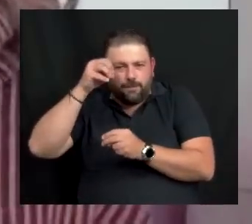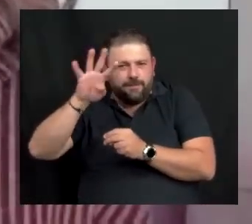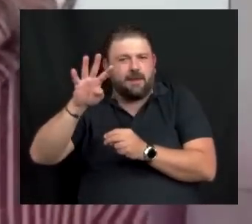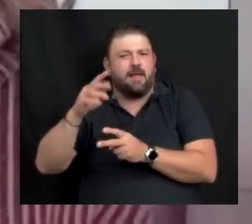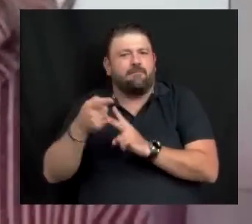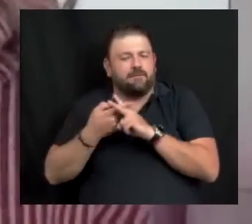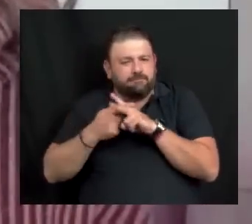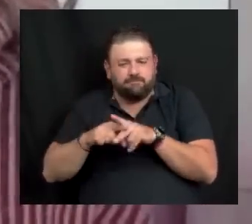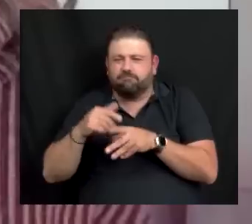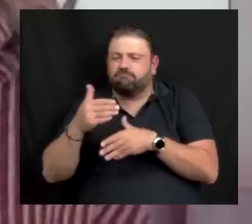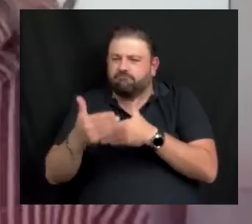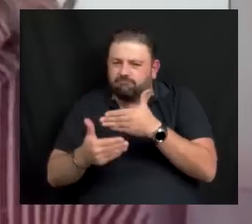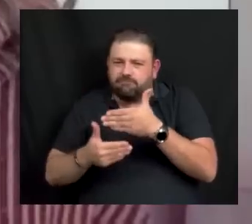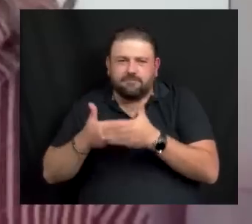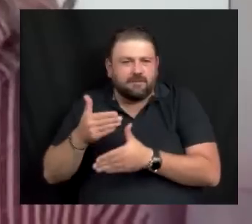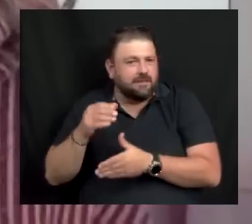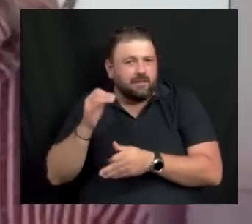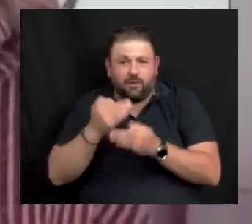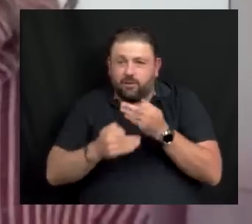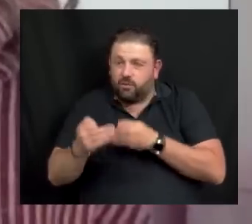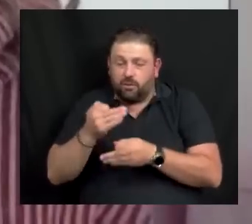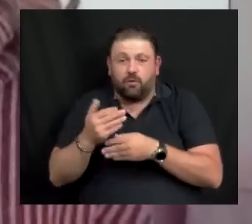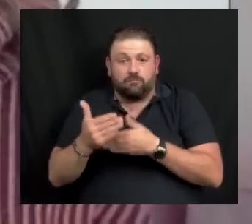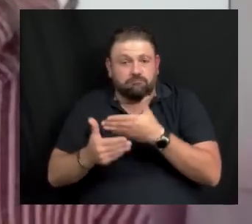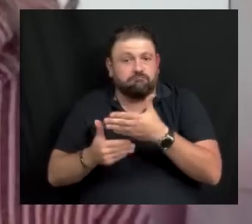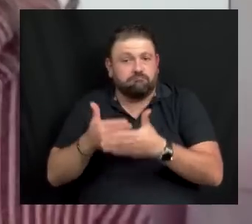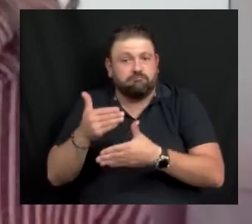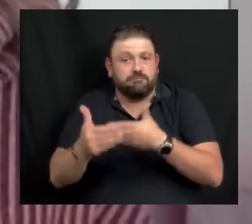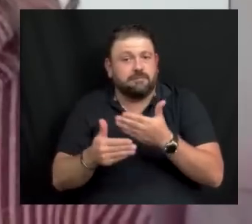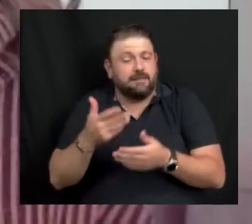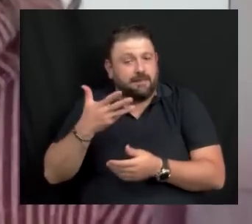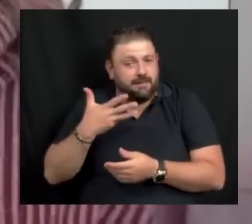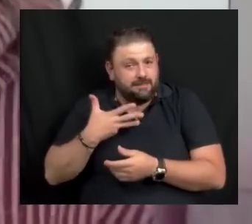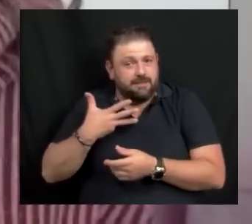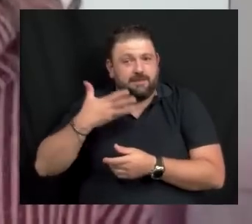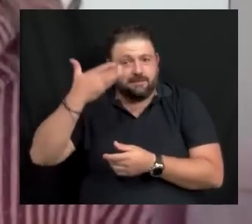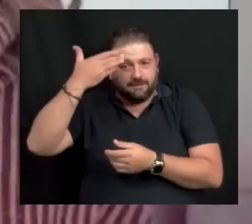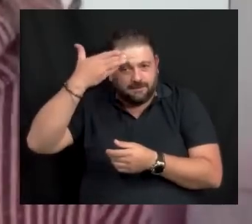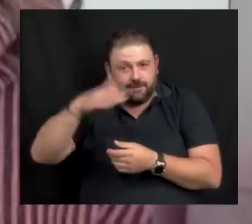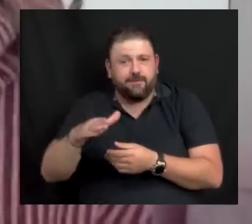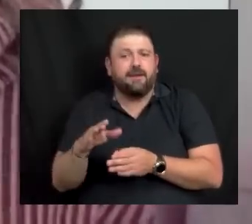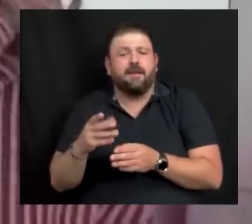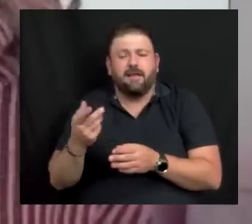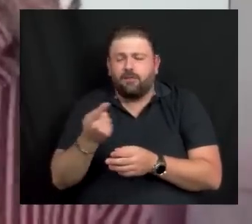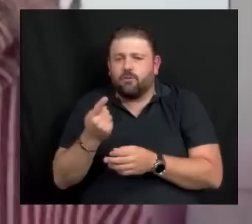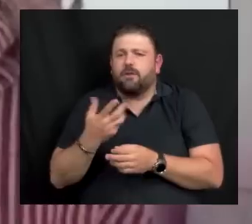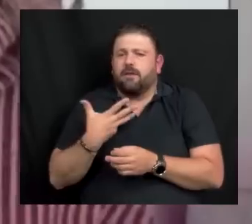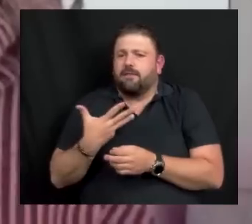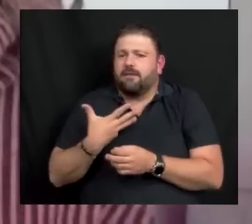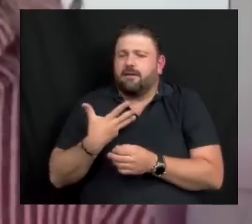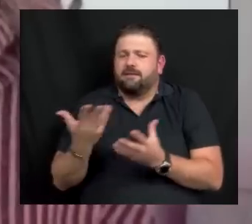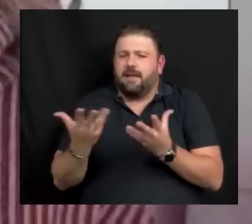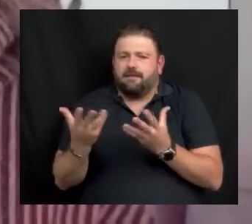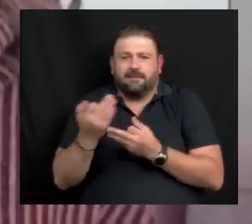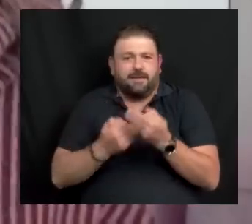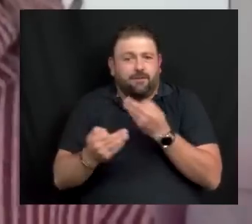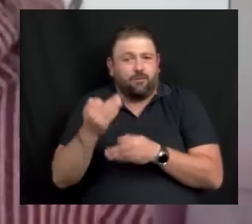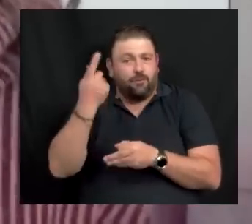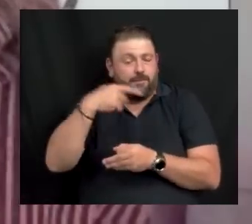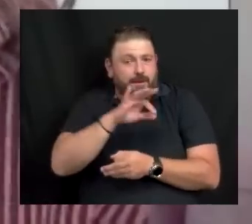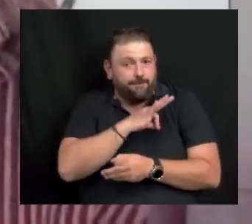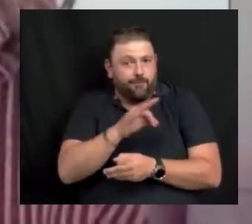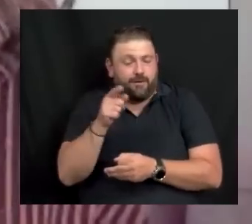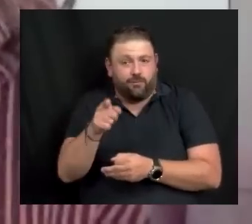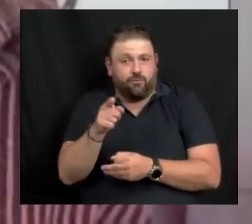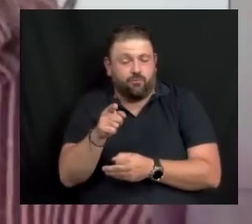dónde quieres llegar. Y hacia donde quieres llegar, tienes que saber, obviamente, qué tienes que hacer para poder llegar. Y